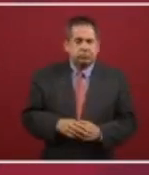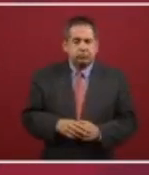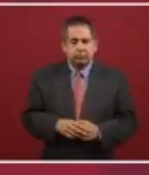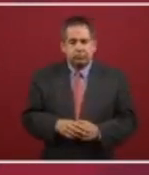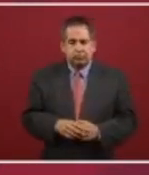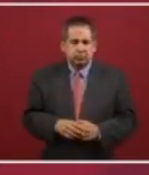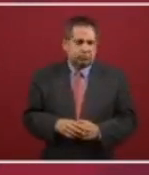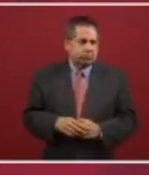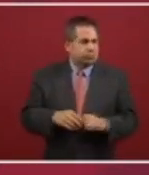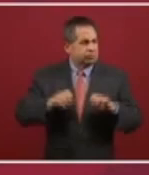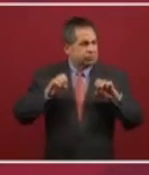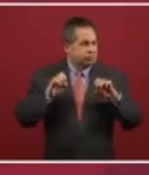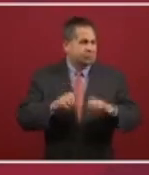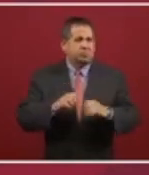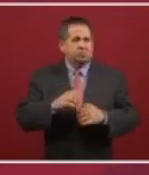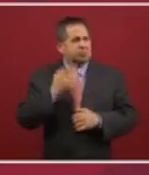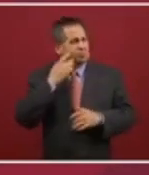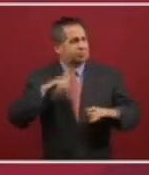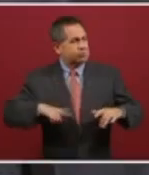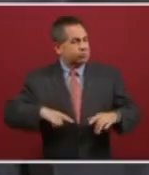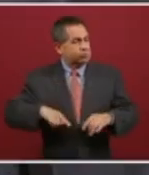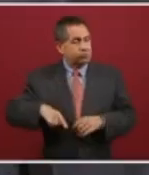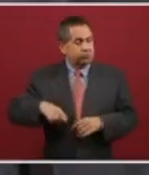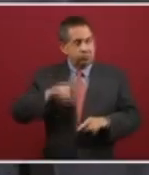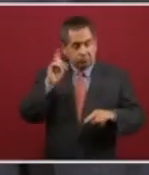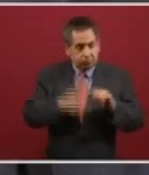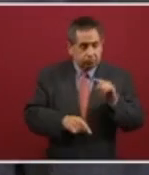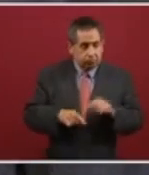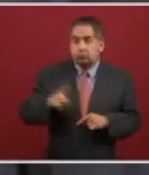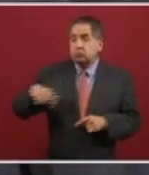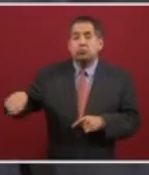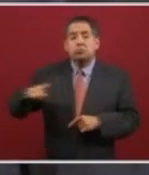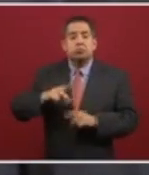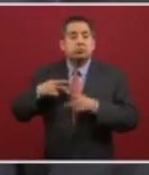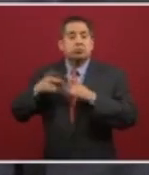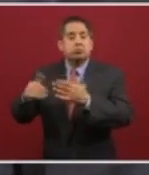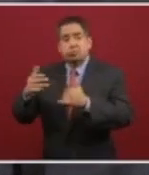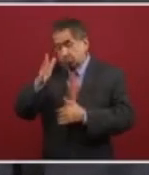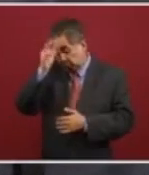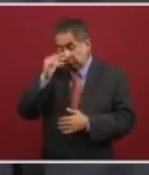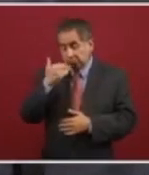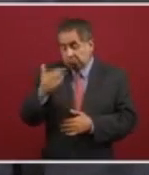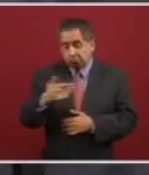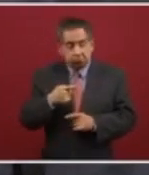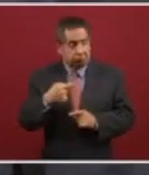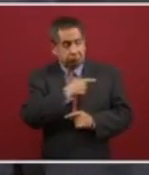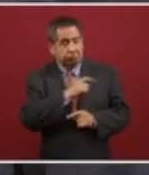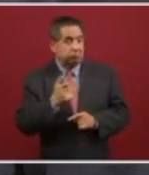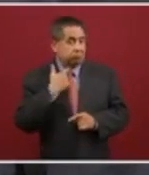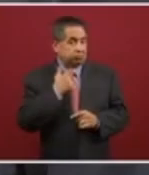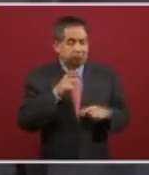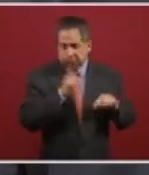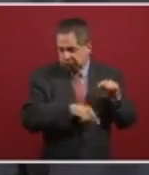el lujo en el gobierno, todo lo que existía,